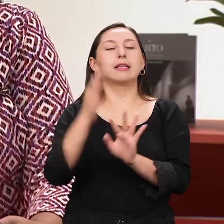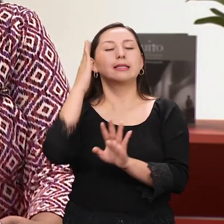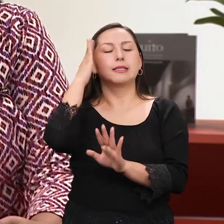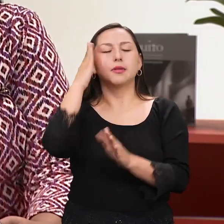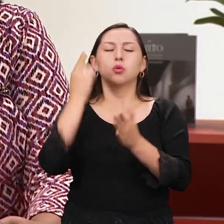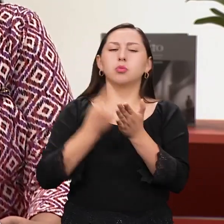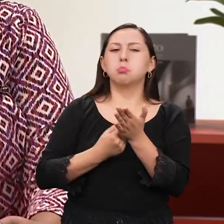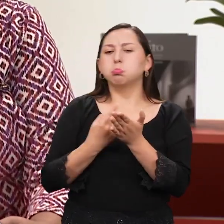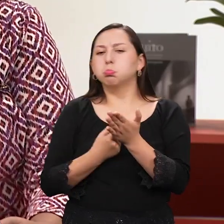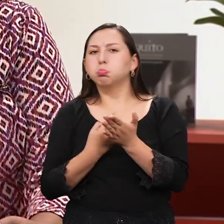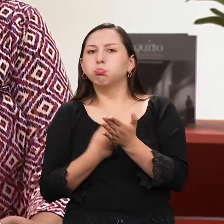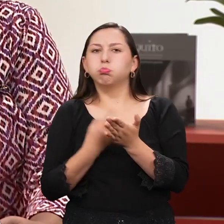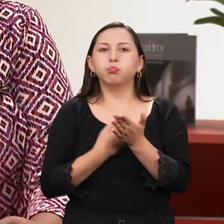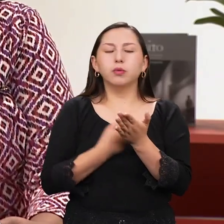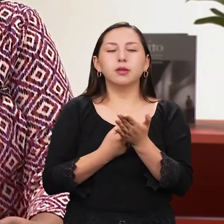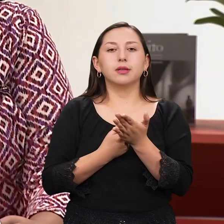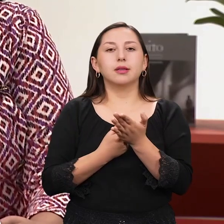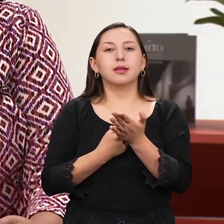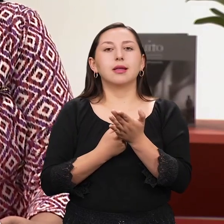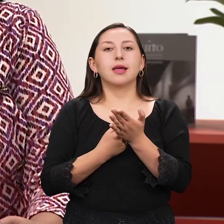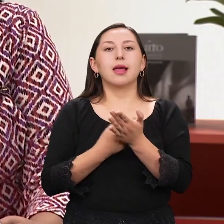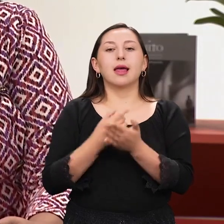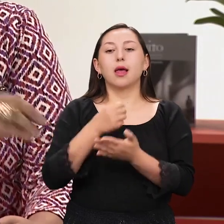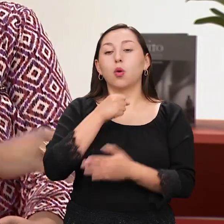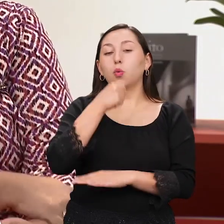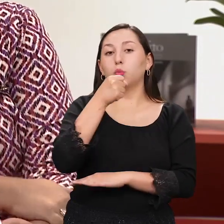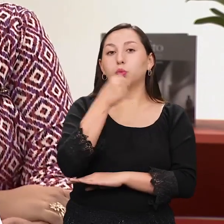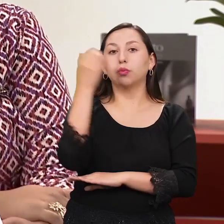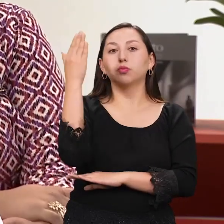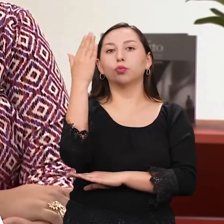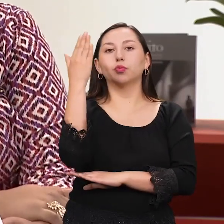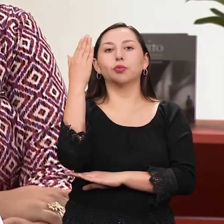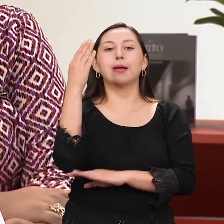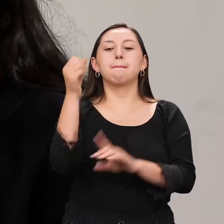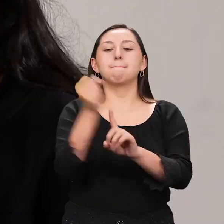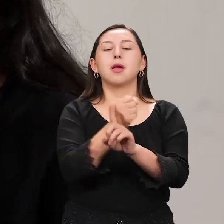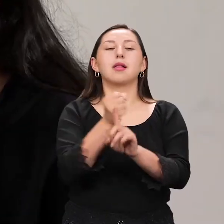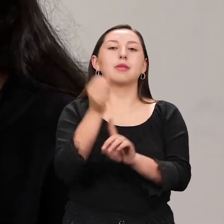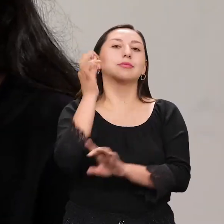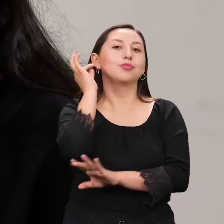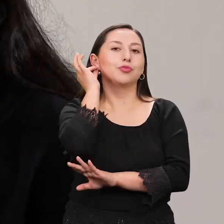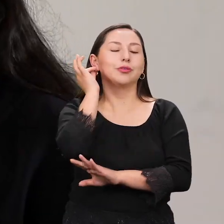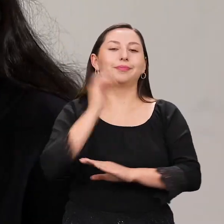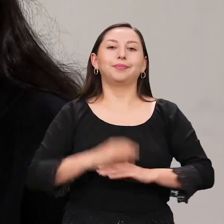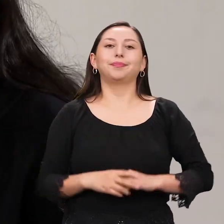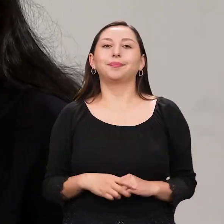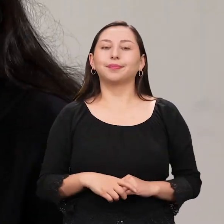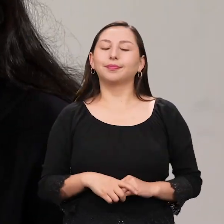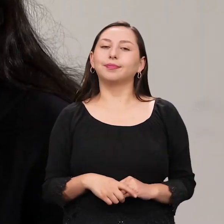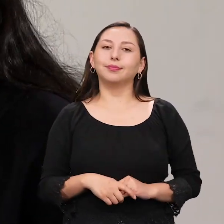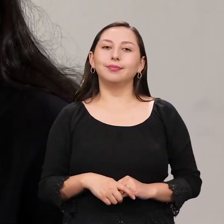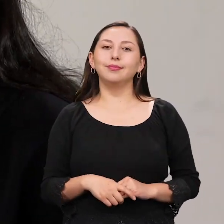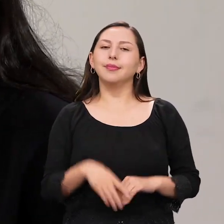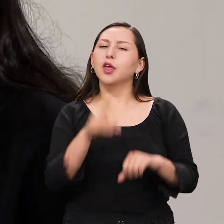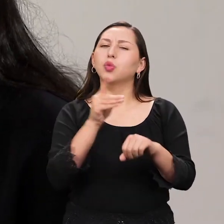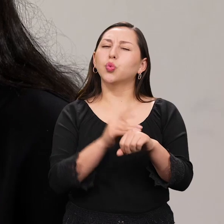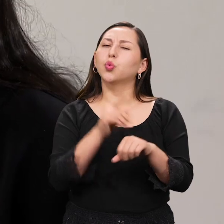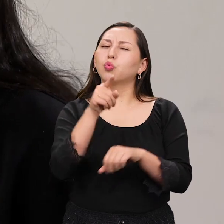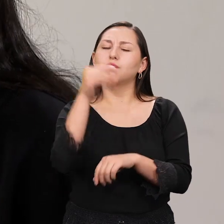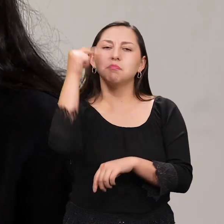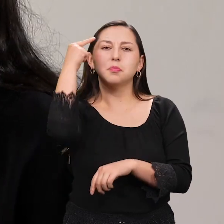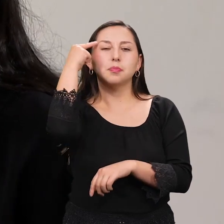la discusión sobre el manejo periodístico de la violencia contra las mujeres. Doctora, ¿cree usted que esta forma de